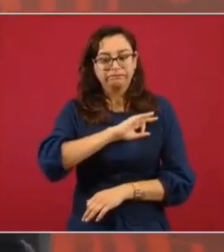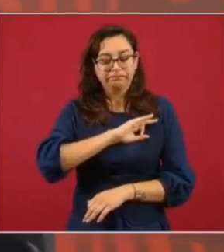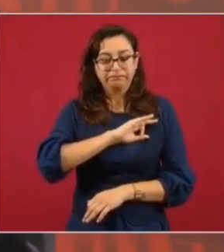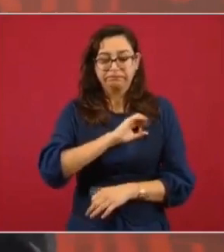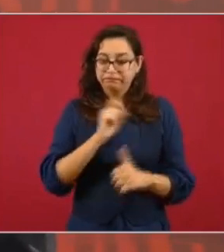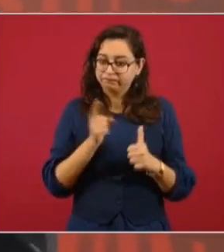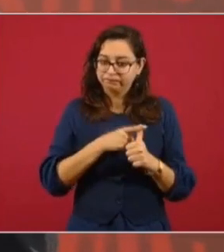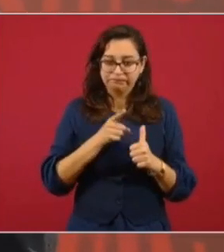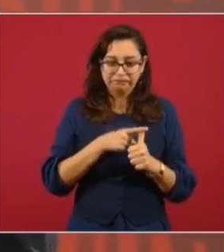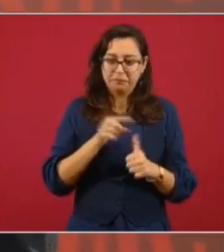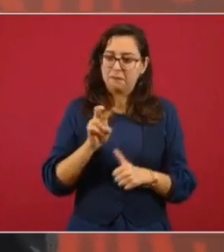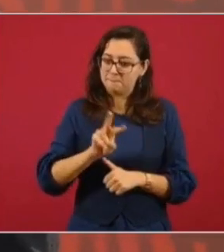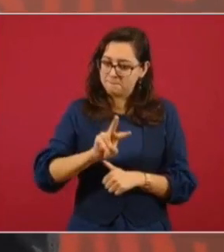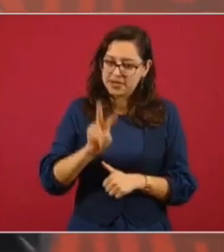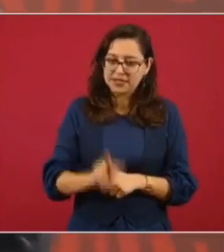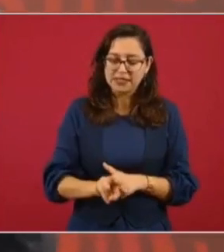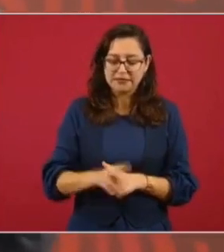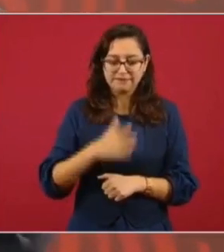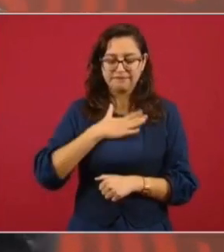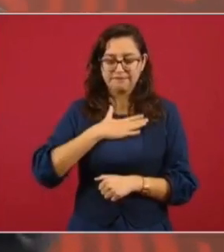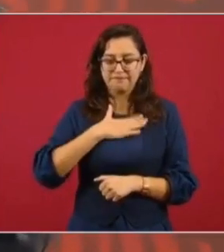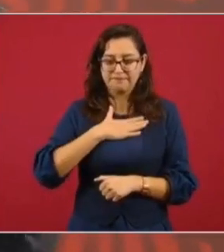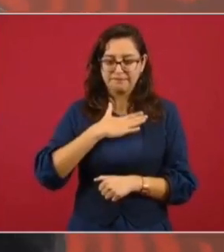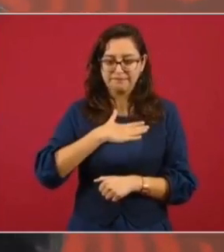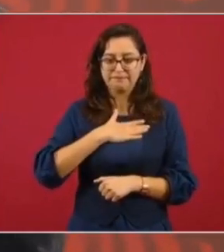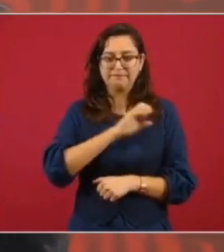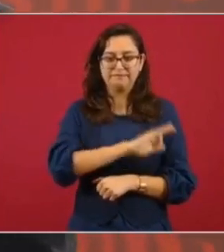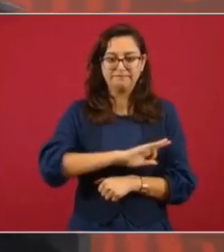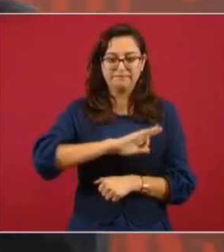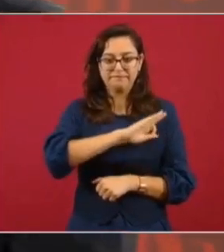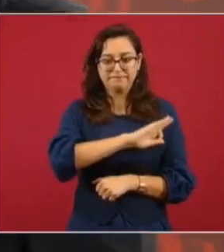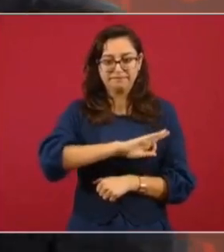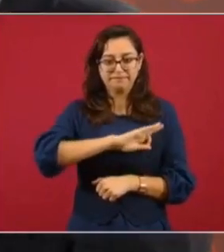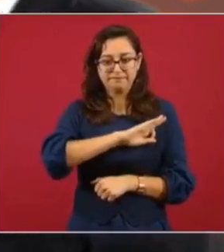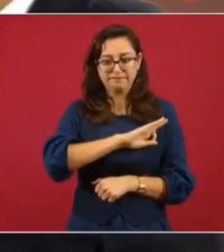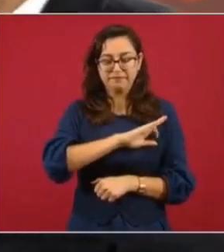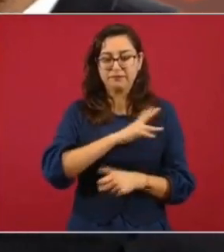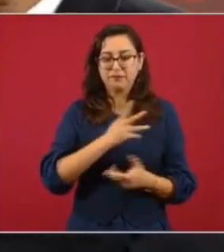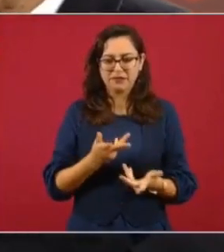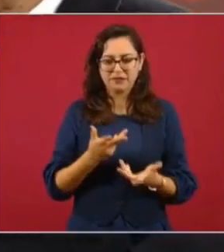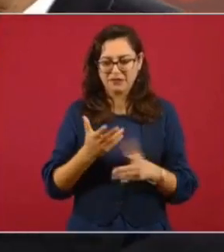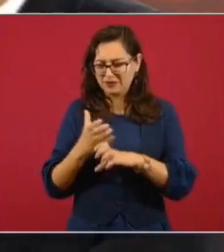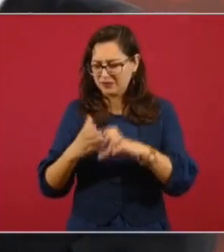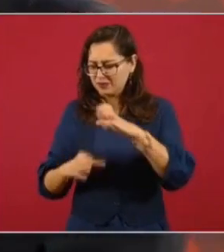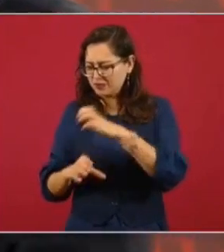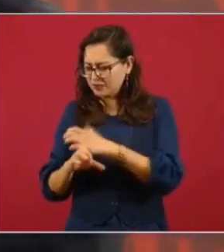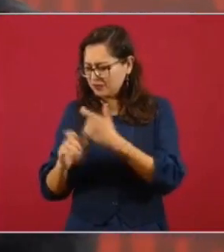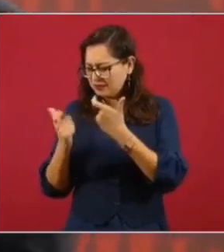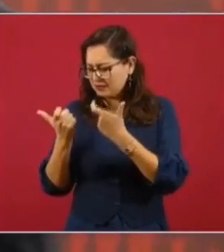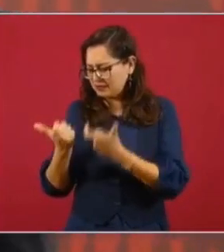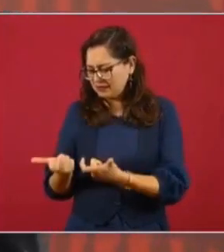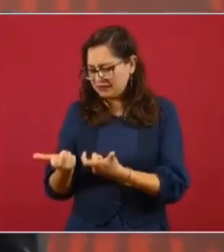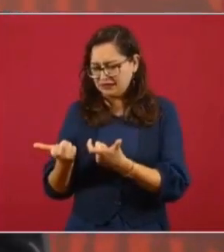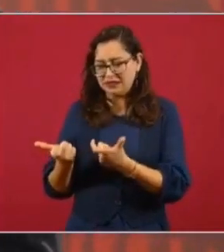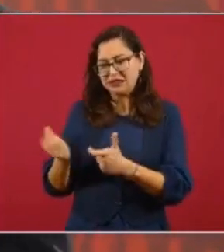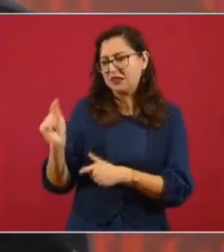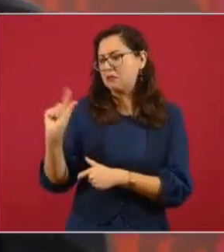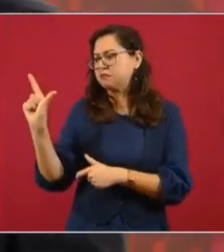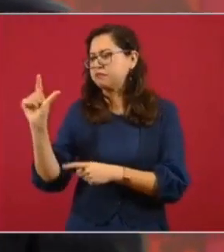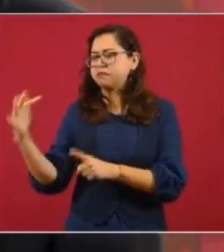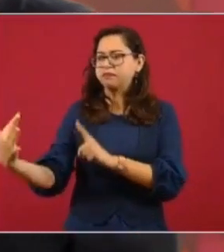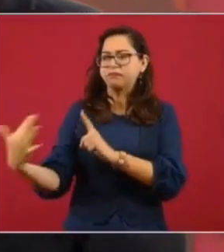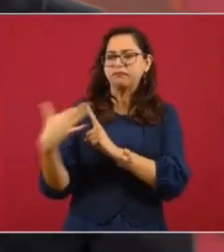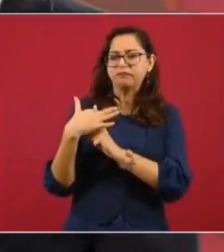Esa es la verdadera felicidad, estar bien con uno mismo, no los bienes materiales, no la